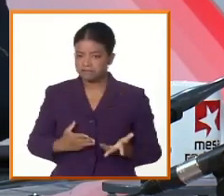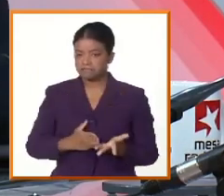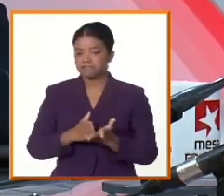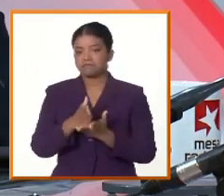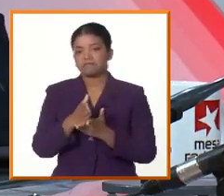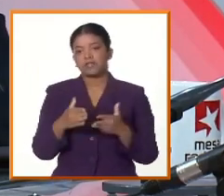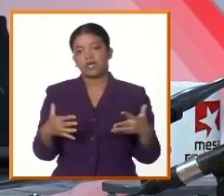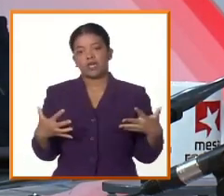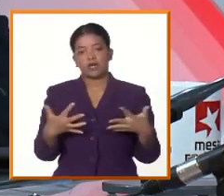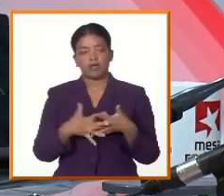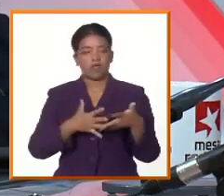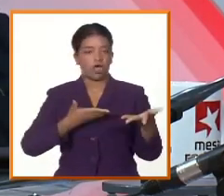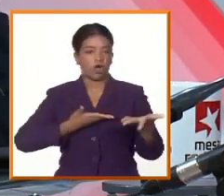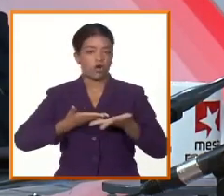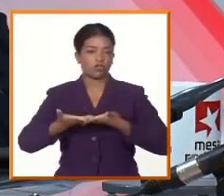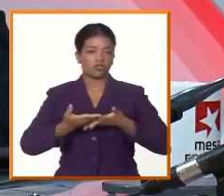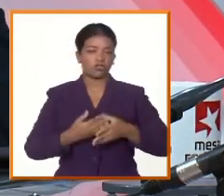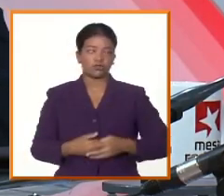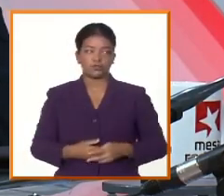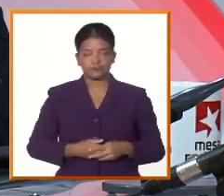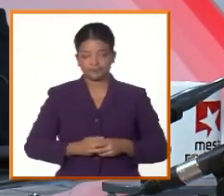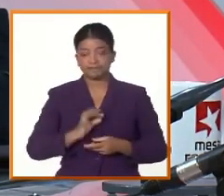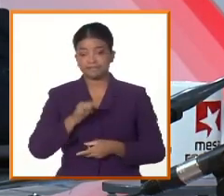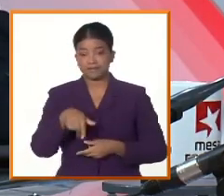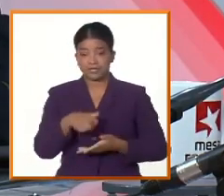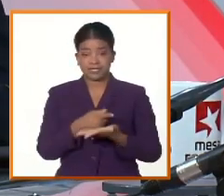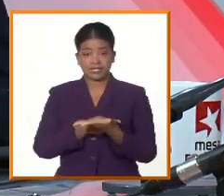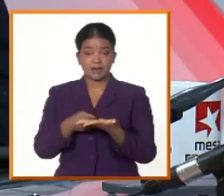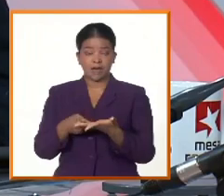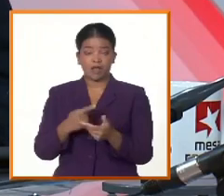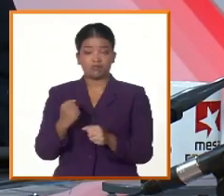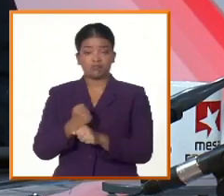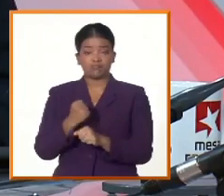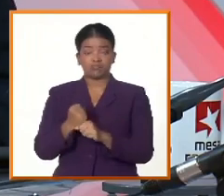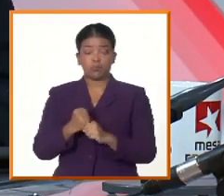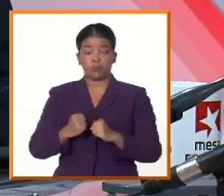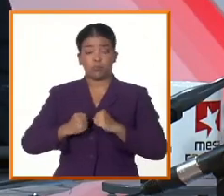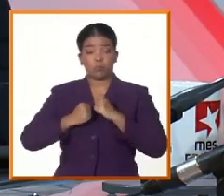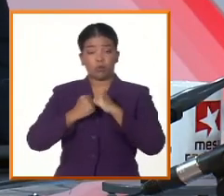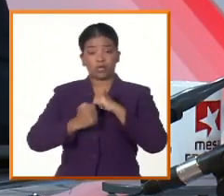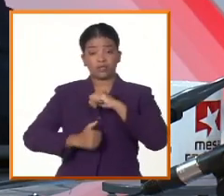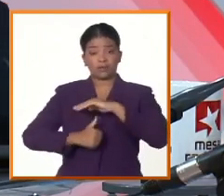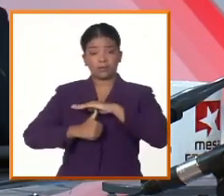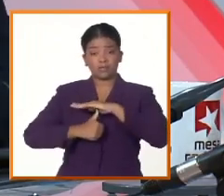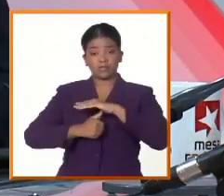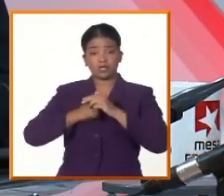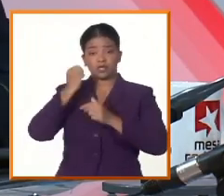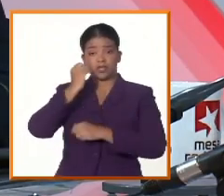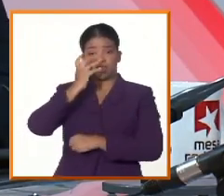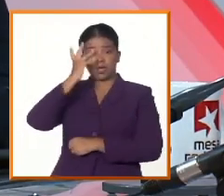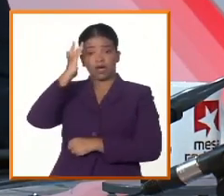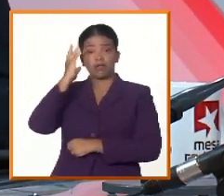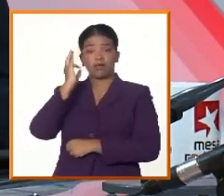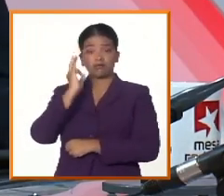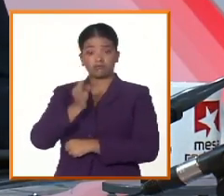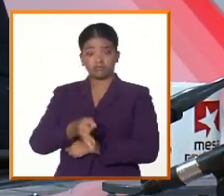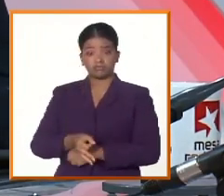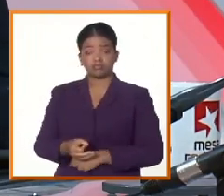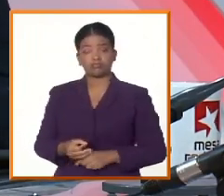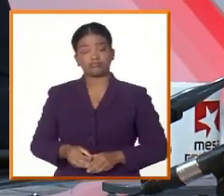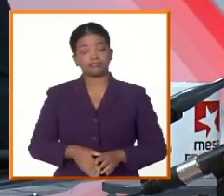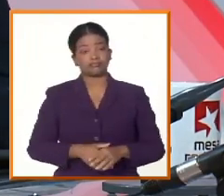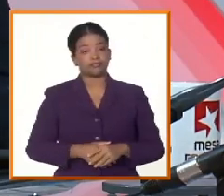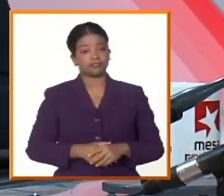es parte de esta intensa jornada de trabajo que ha tenido en el día de hoy el presidente Miguel Díaz canel Bermúdez